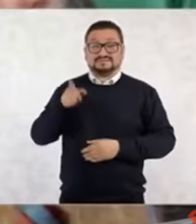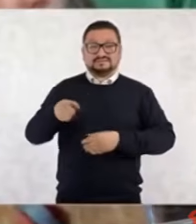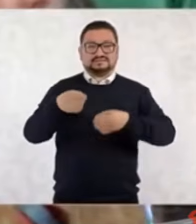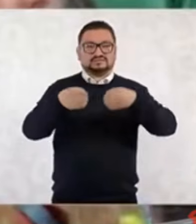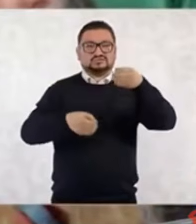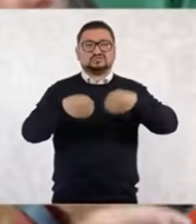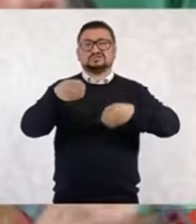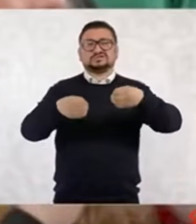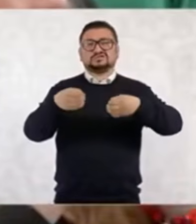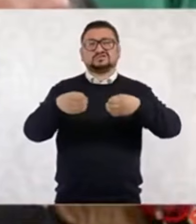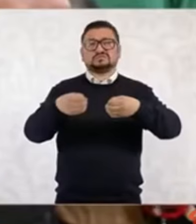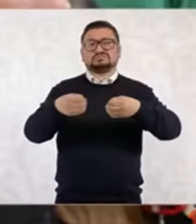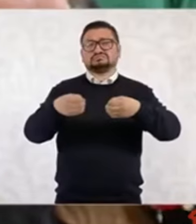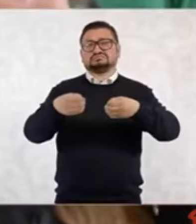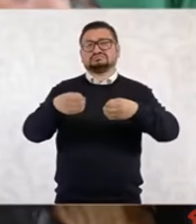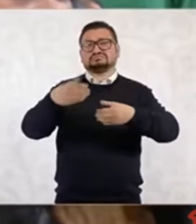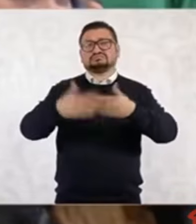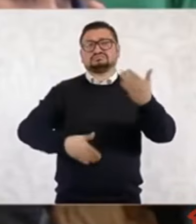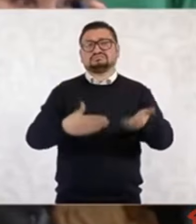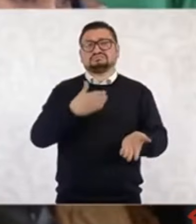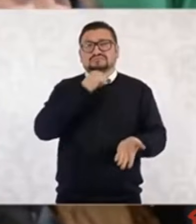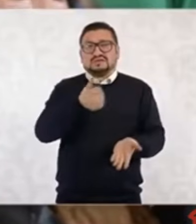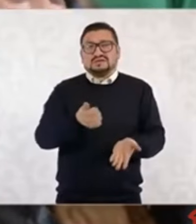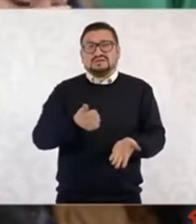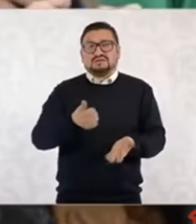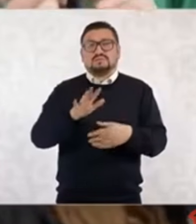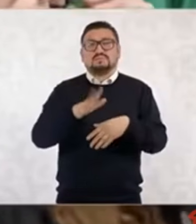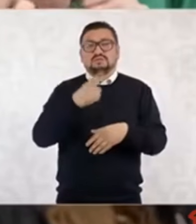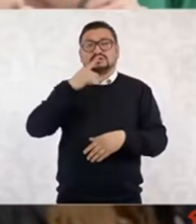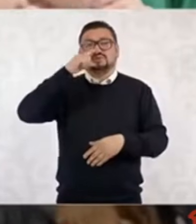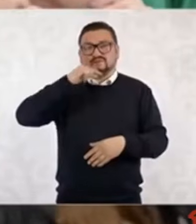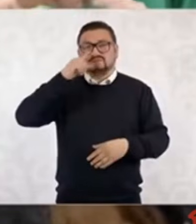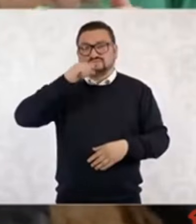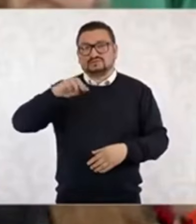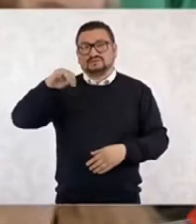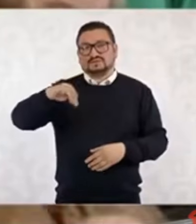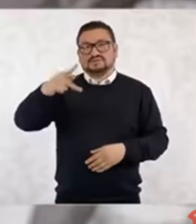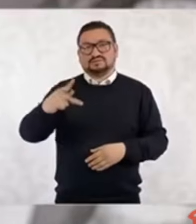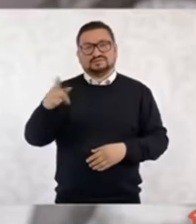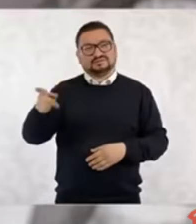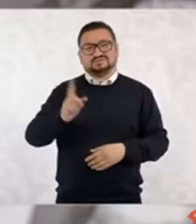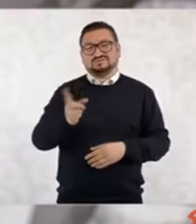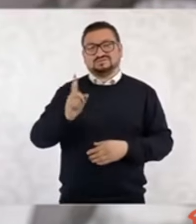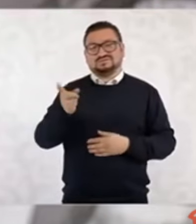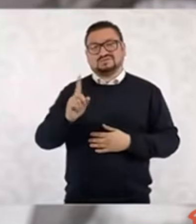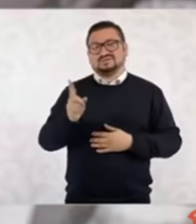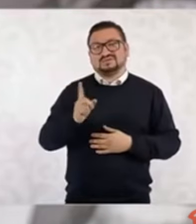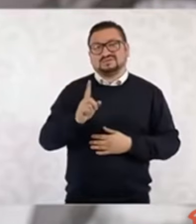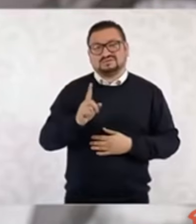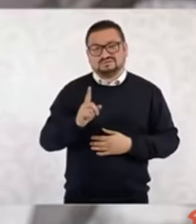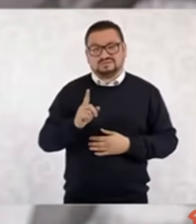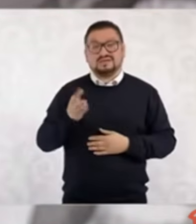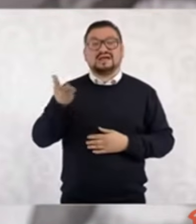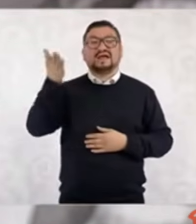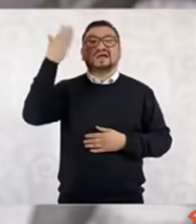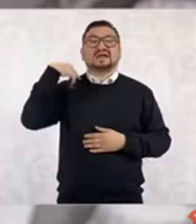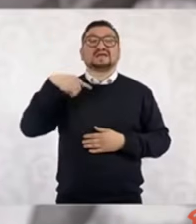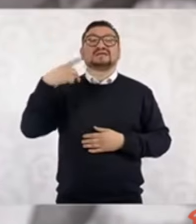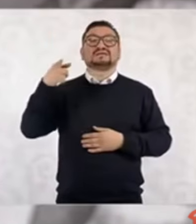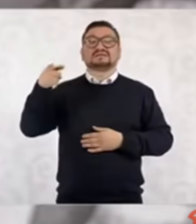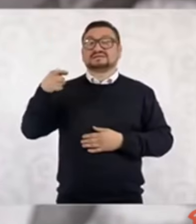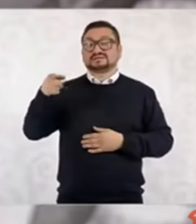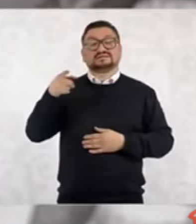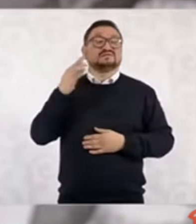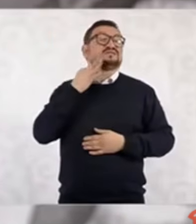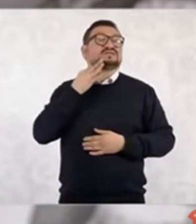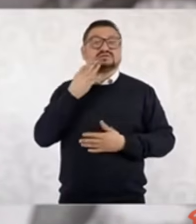terminó en nada, porque otra vez entonces, fue fallas del Ministerio Público. No. Entonces era Procuraduría, ni siquiera era